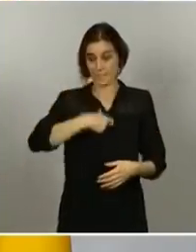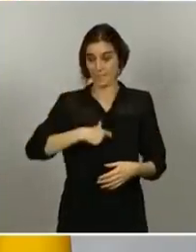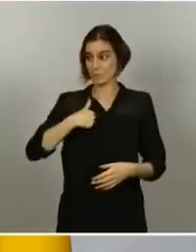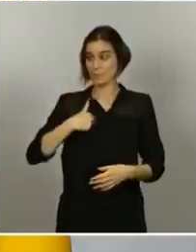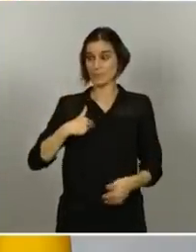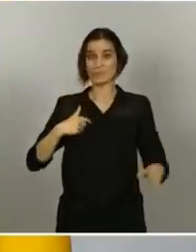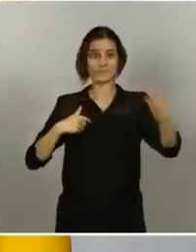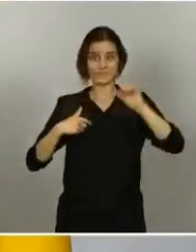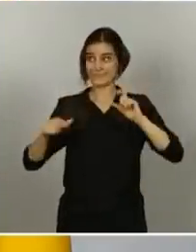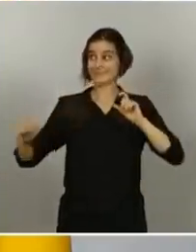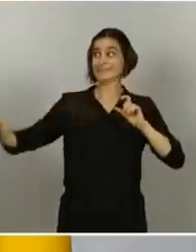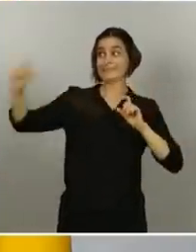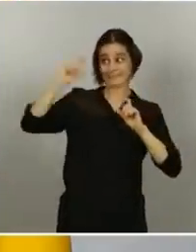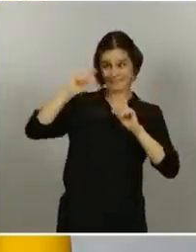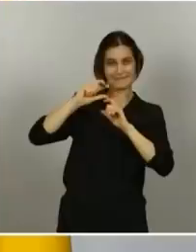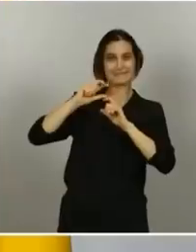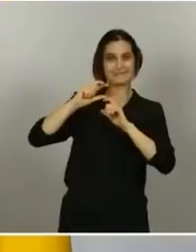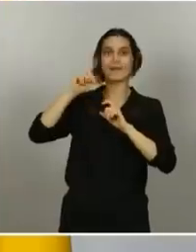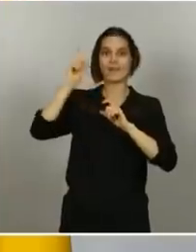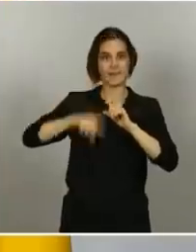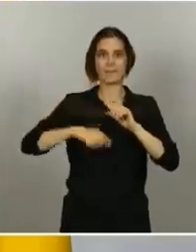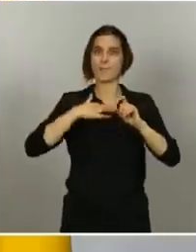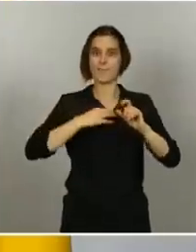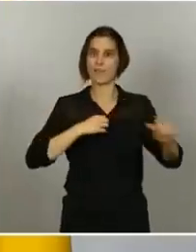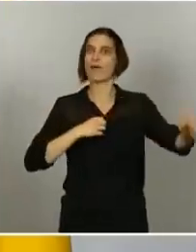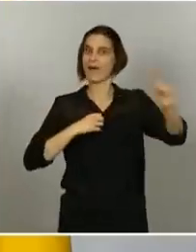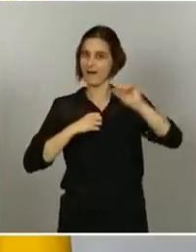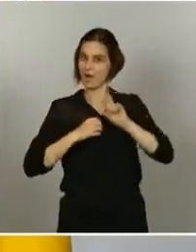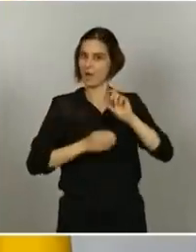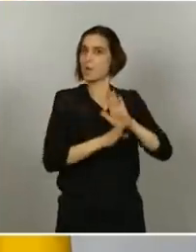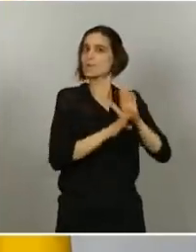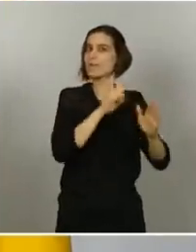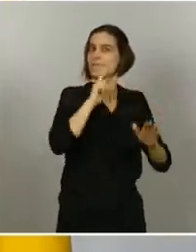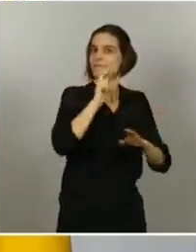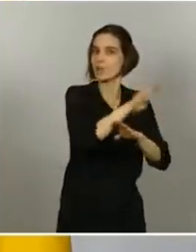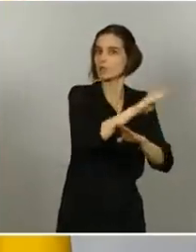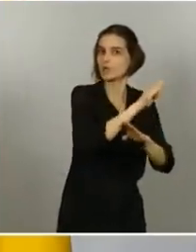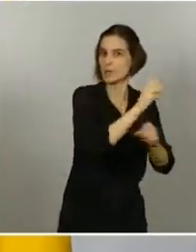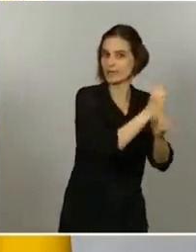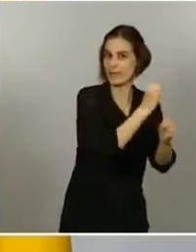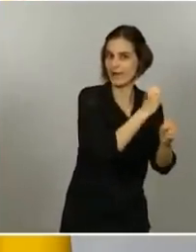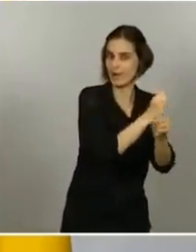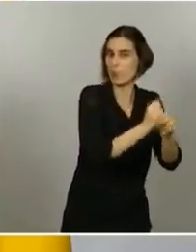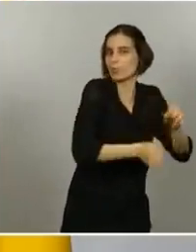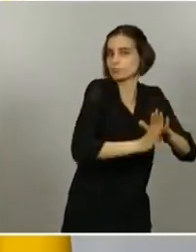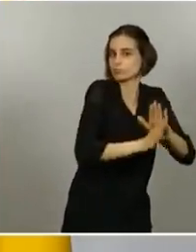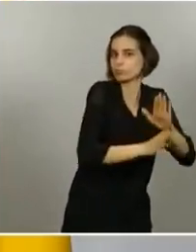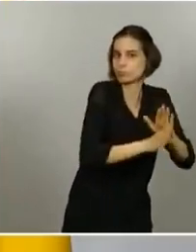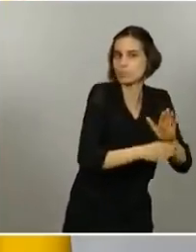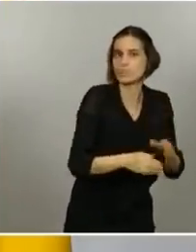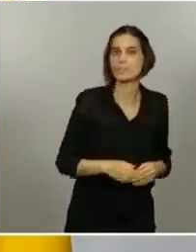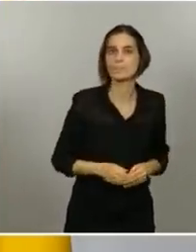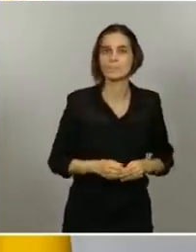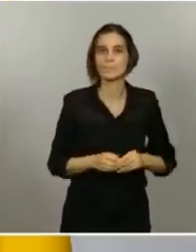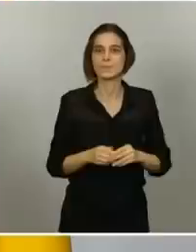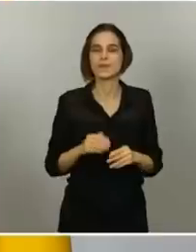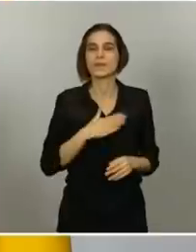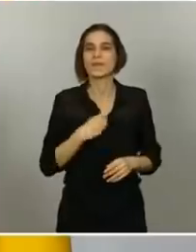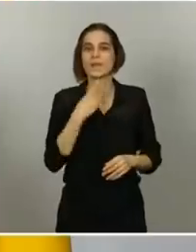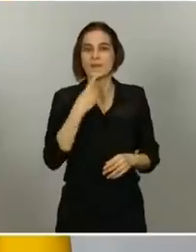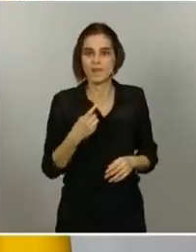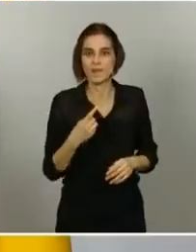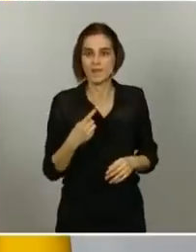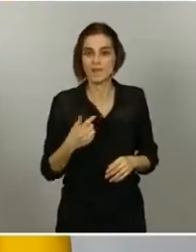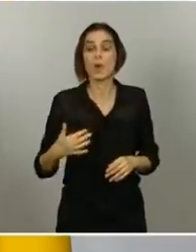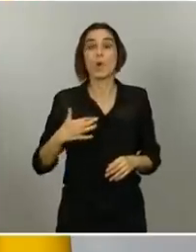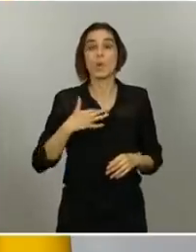tamén ingresos laborales de hecho non só será posible mientras non se supere o umbral establecido compatibilizar o ingreso